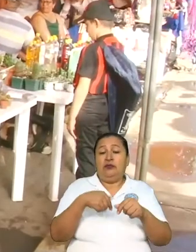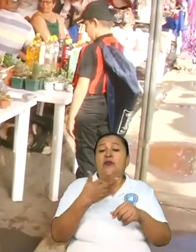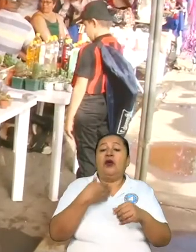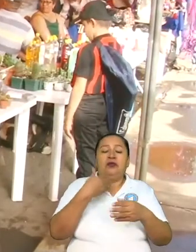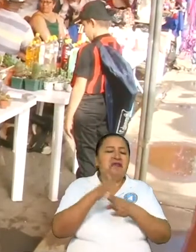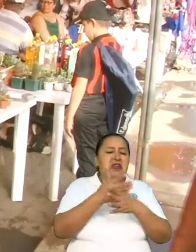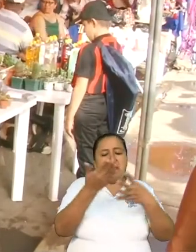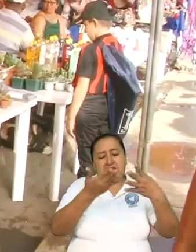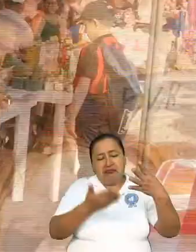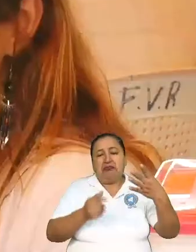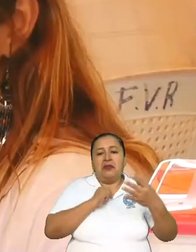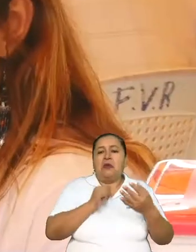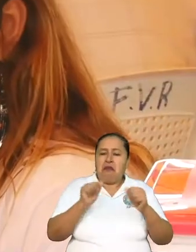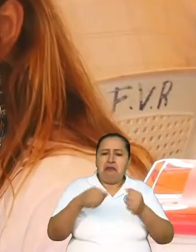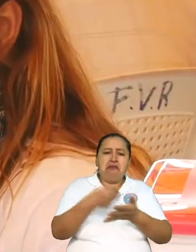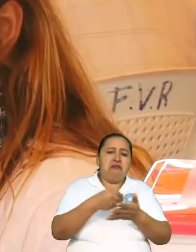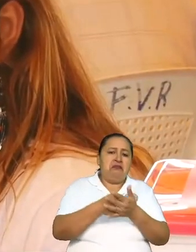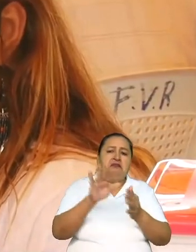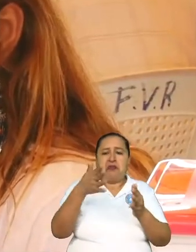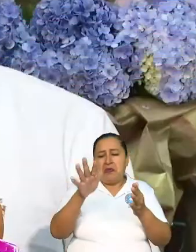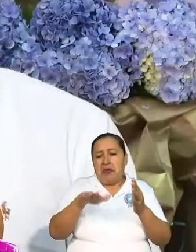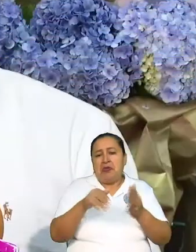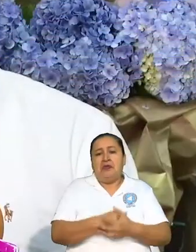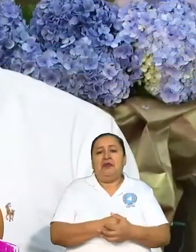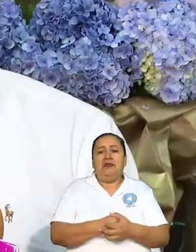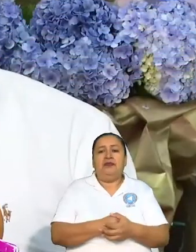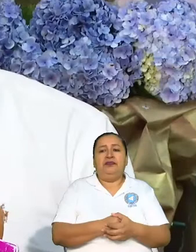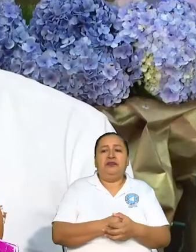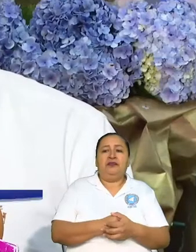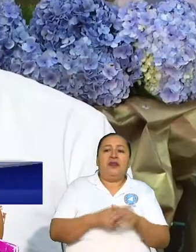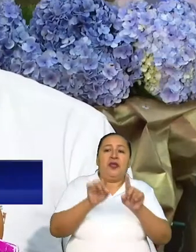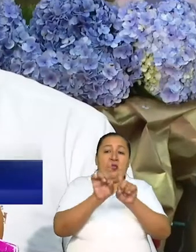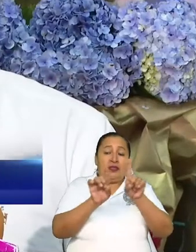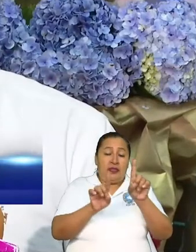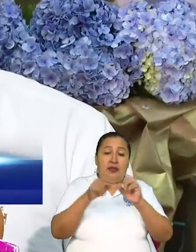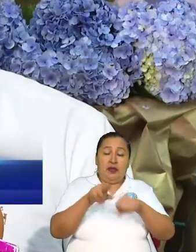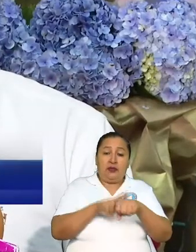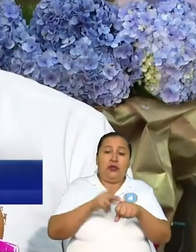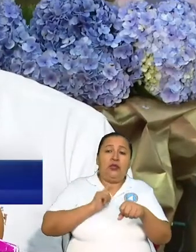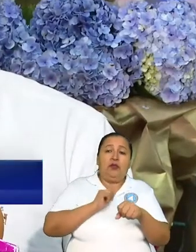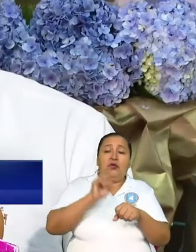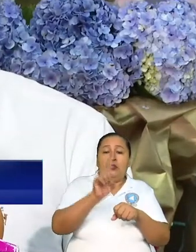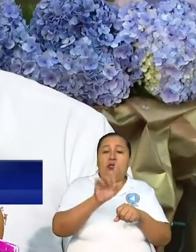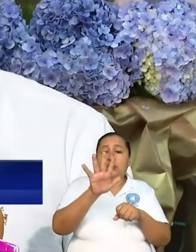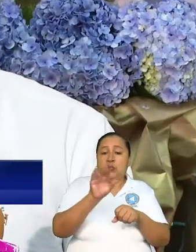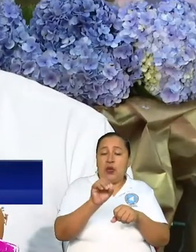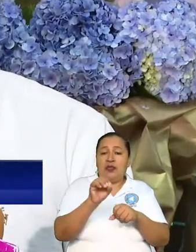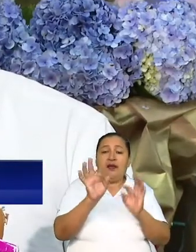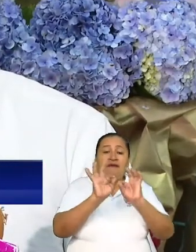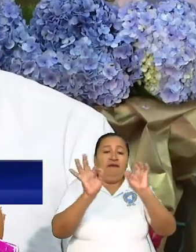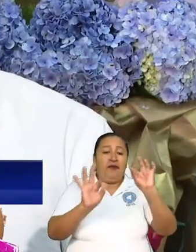de productos frescos a precios accesibles. A nivel nacional realizamos más de 150 ferias de la